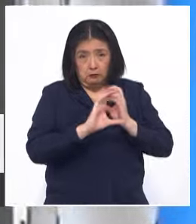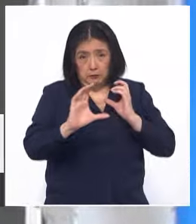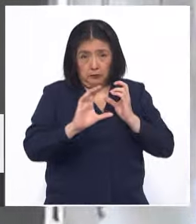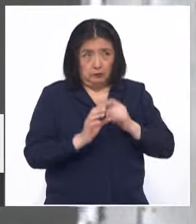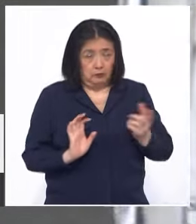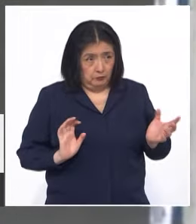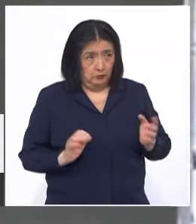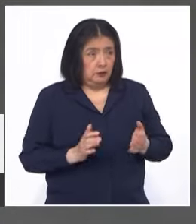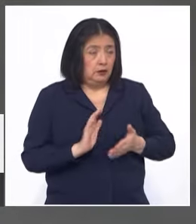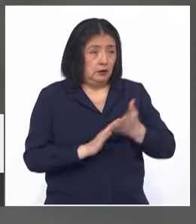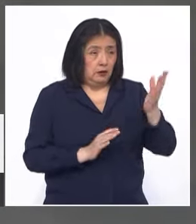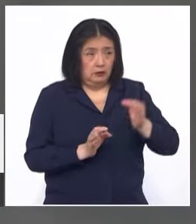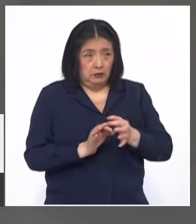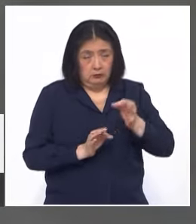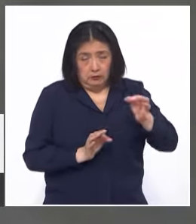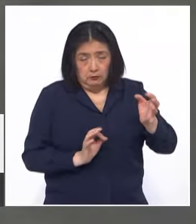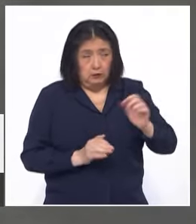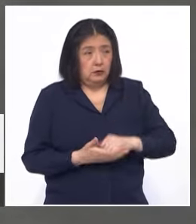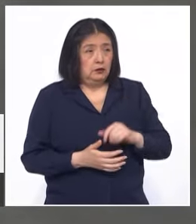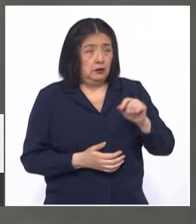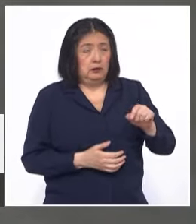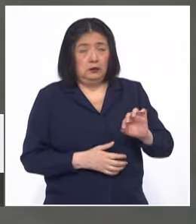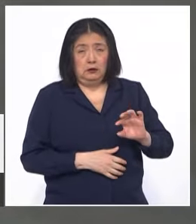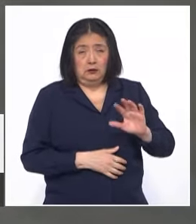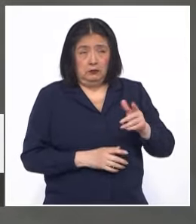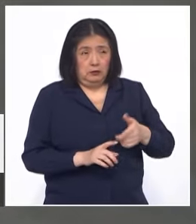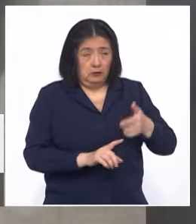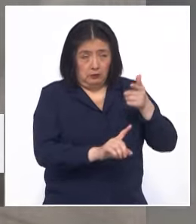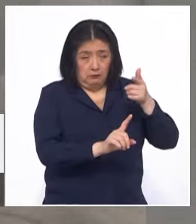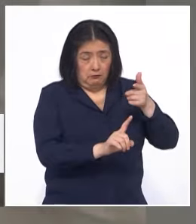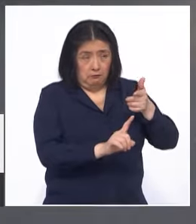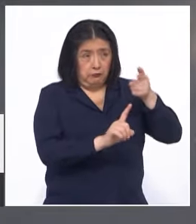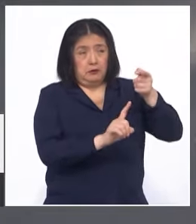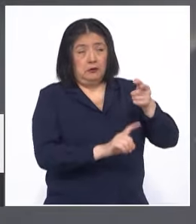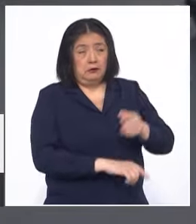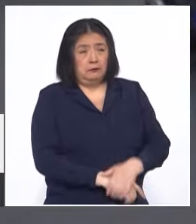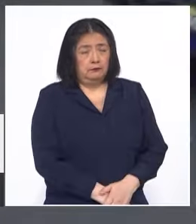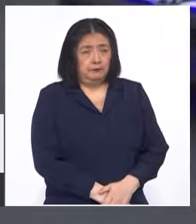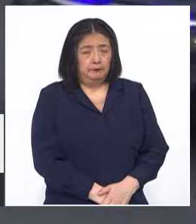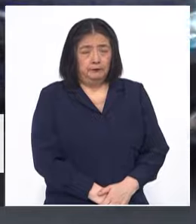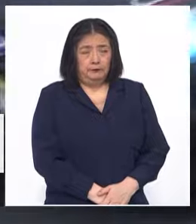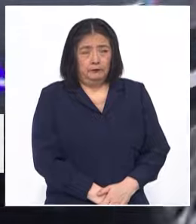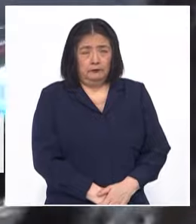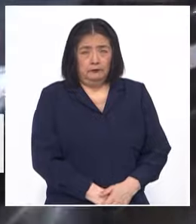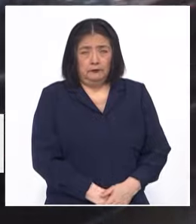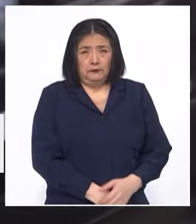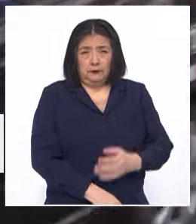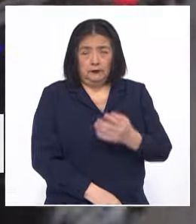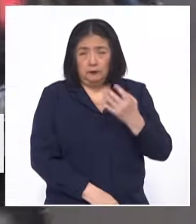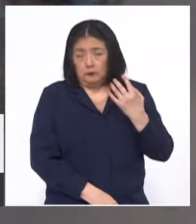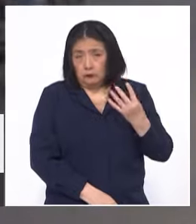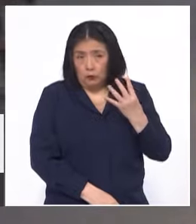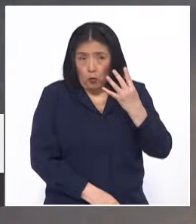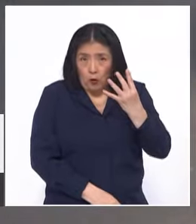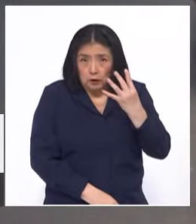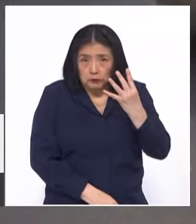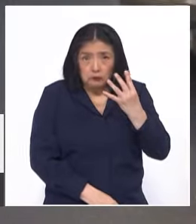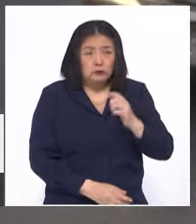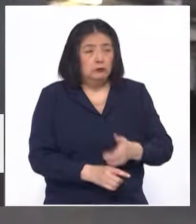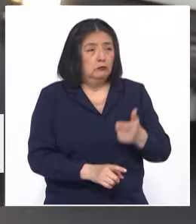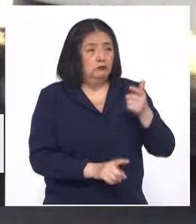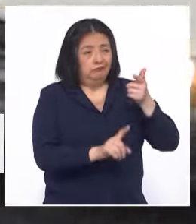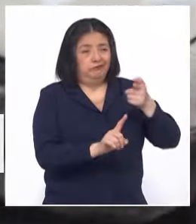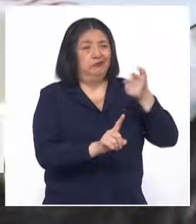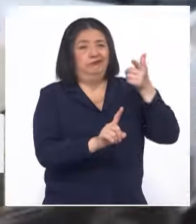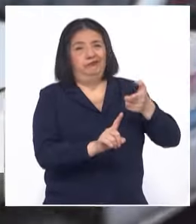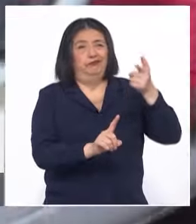es ahí que eh este delincuente dispara no a quemarropa cuatro eh disparos